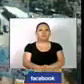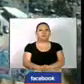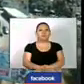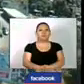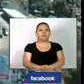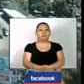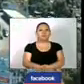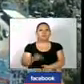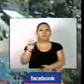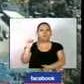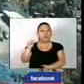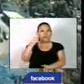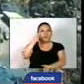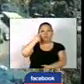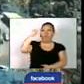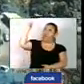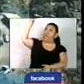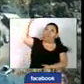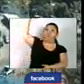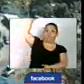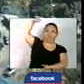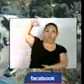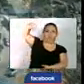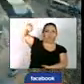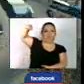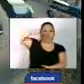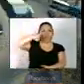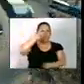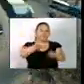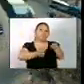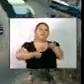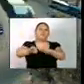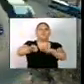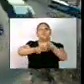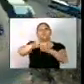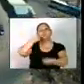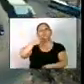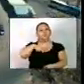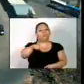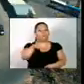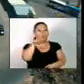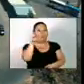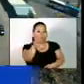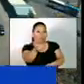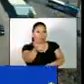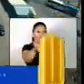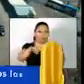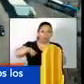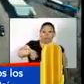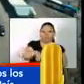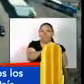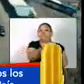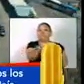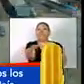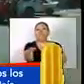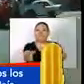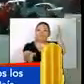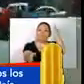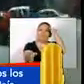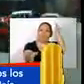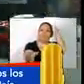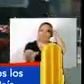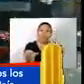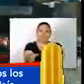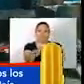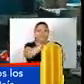desde lo alto así luce nuestro destino es uno de los desvíos más reconocidos de